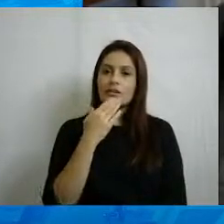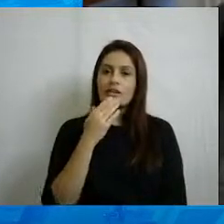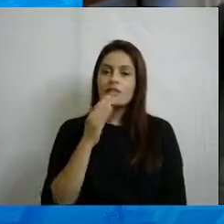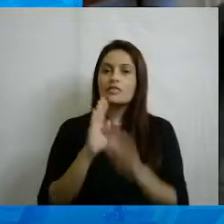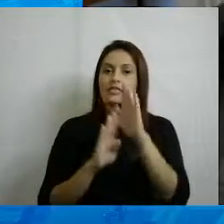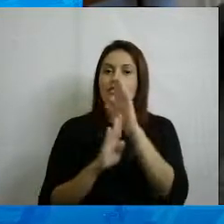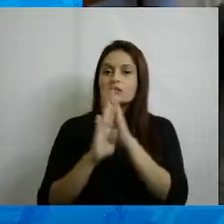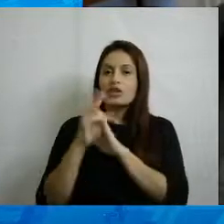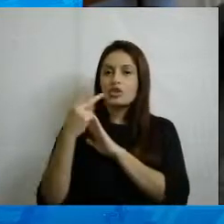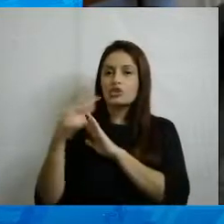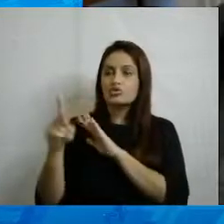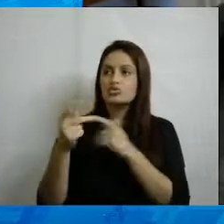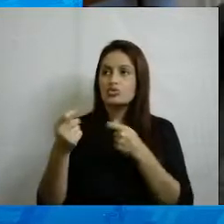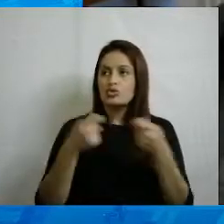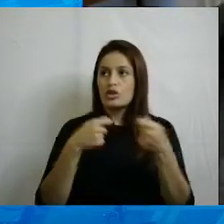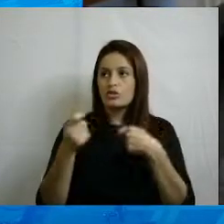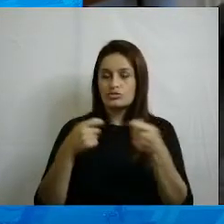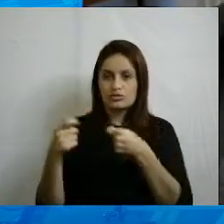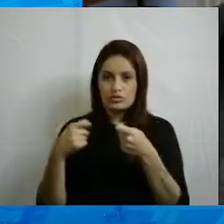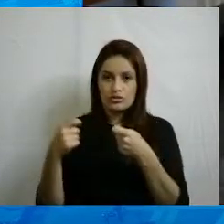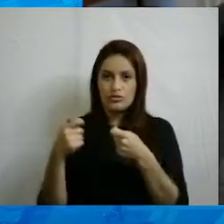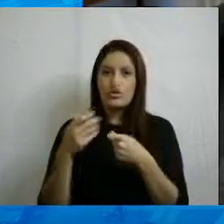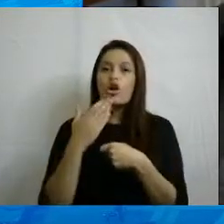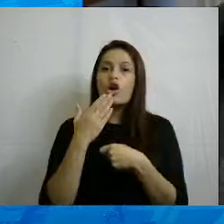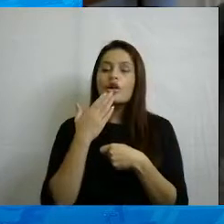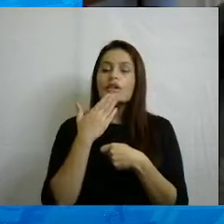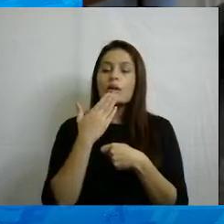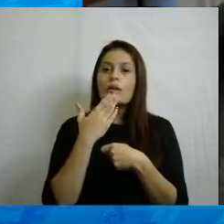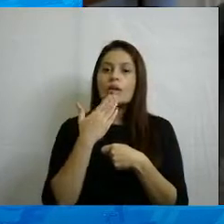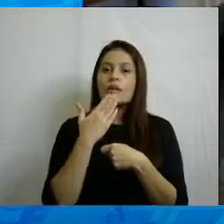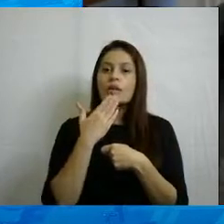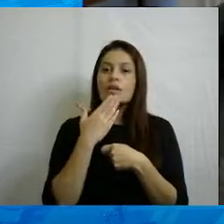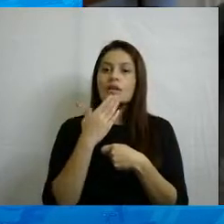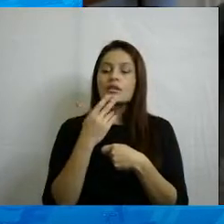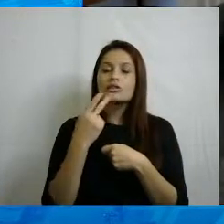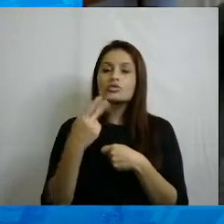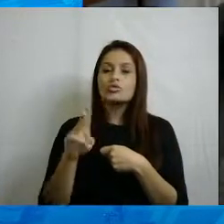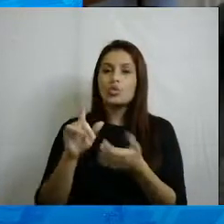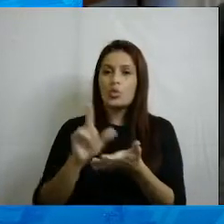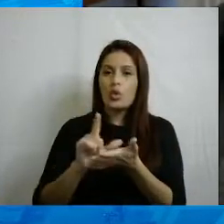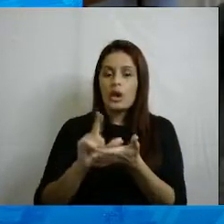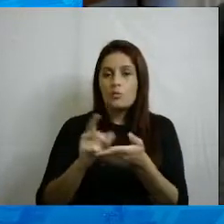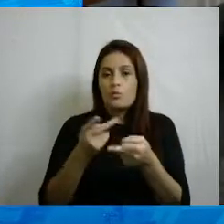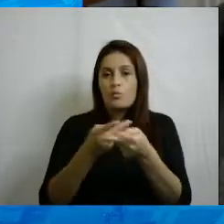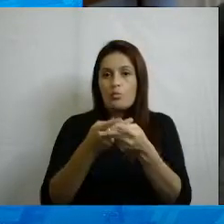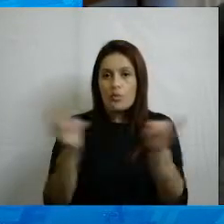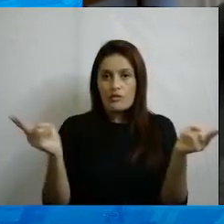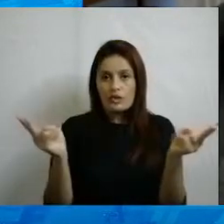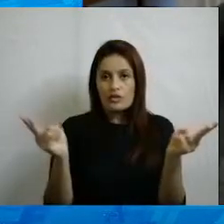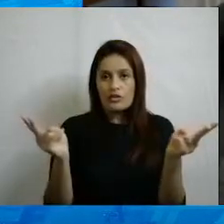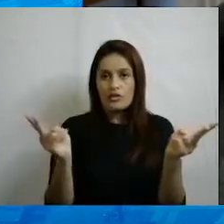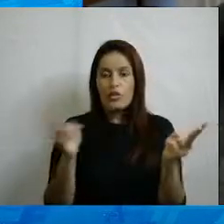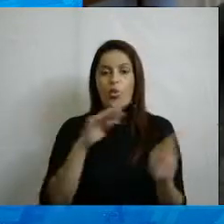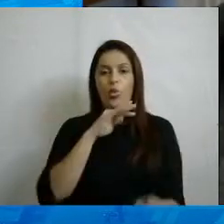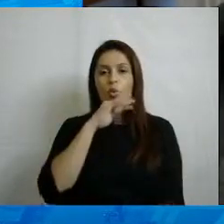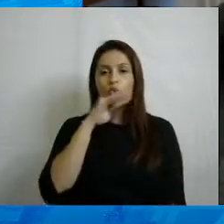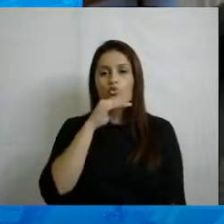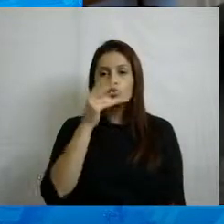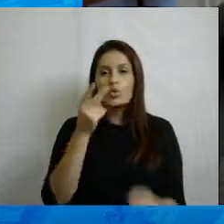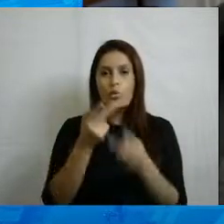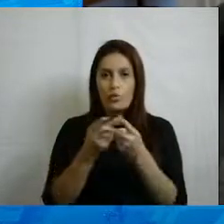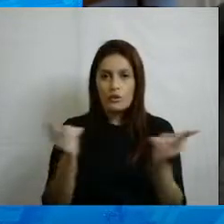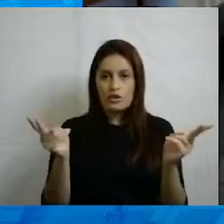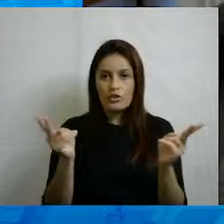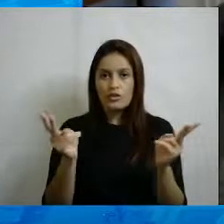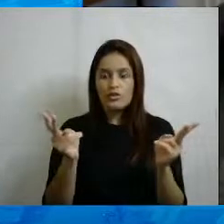desarrollar sus negocios o ser parte también de este... De este espacio, ¿cierto? Que es un público, es un bien nacional de uso público y que